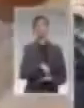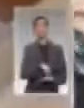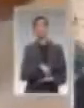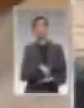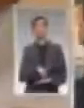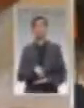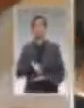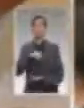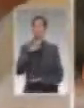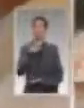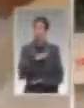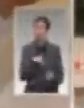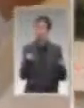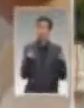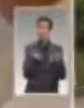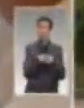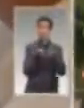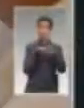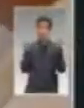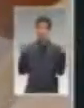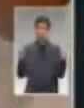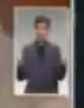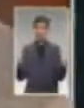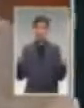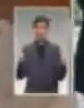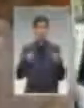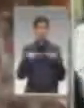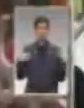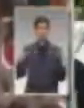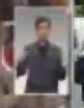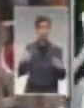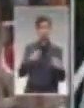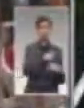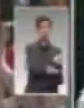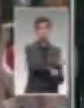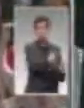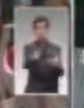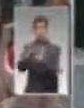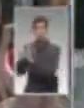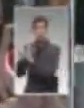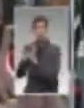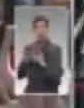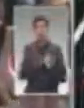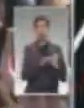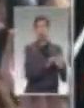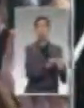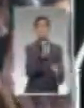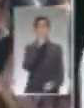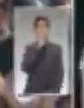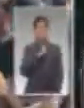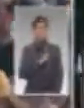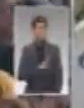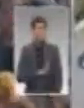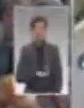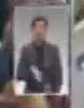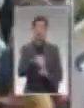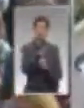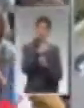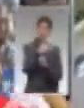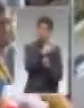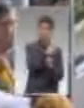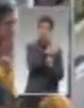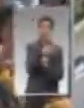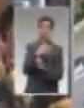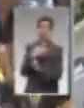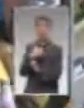construcción fenomenal, es muy grande. Ha sido construida con un diseño, por supuesto, particular para